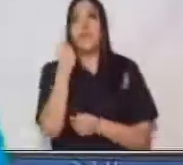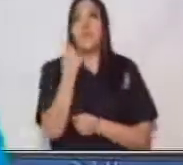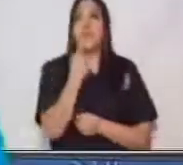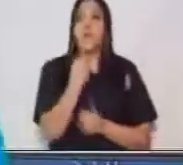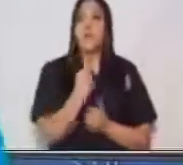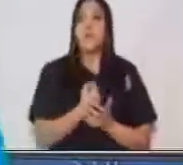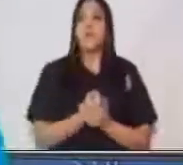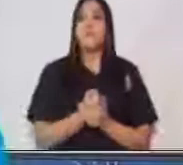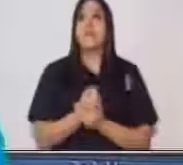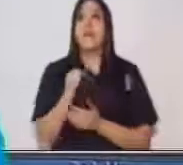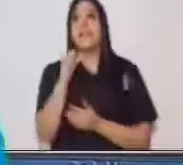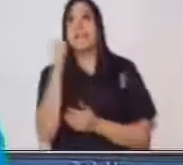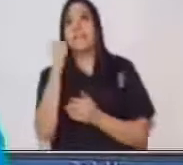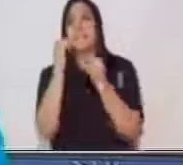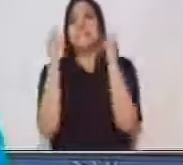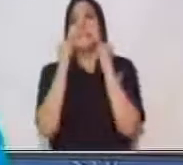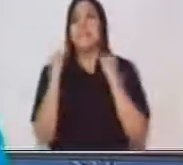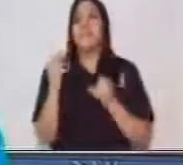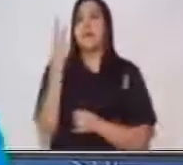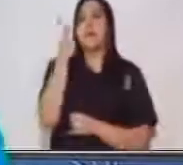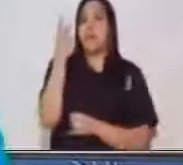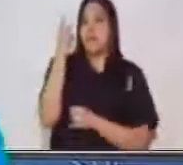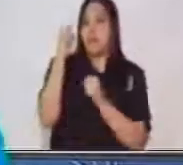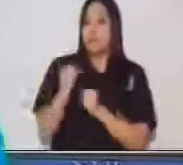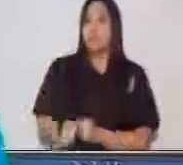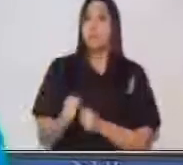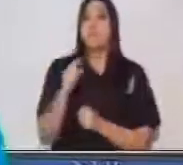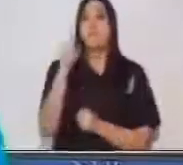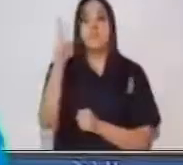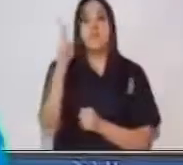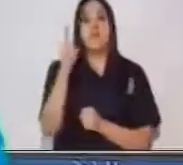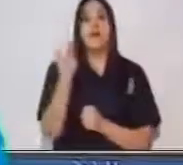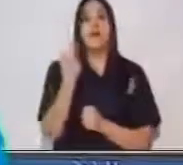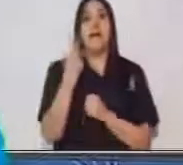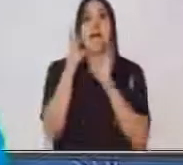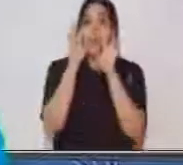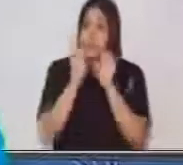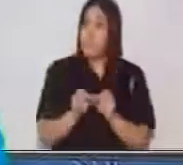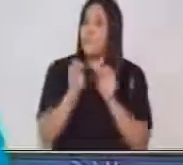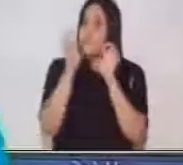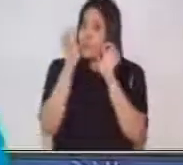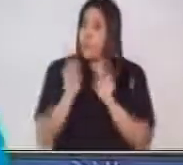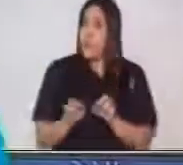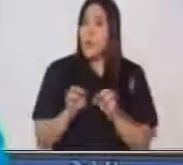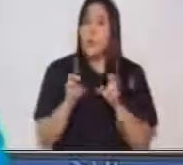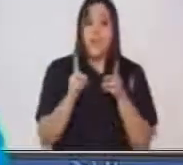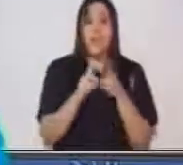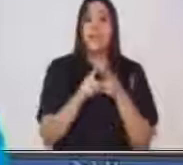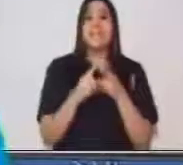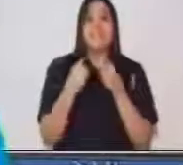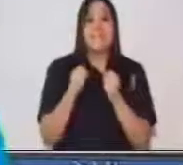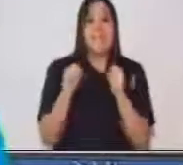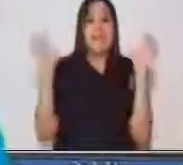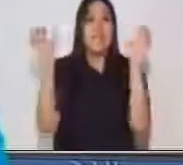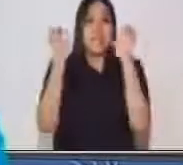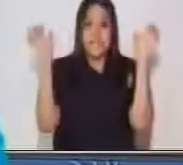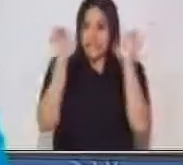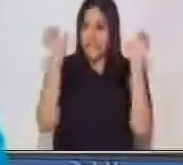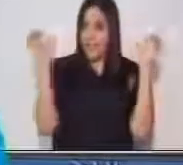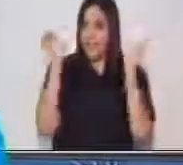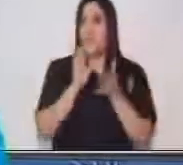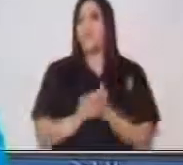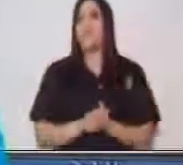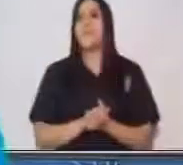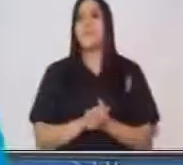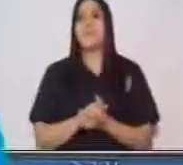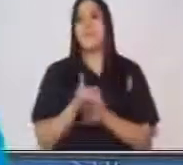ver nuestra siguiente imagen y nos vamos a dar cuenta que es una persona que está haciendo ejercicio. Y pues